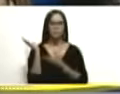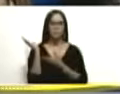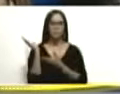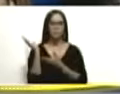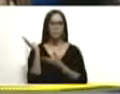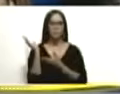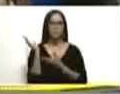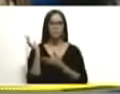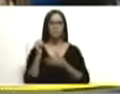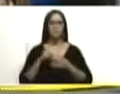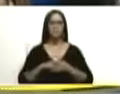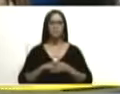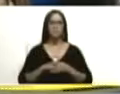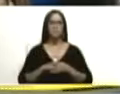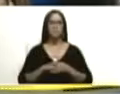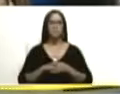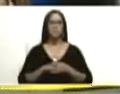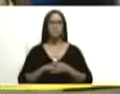Miren ustedes.